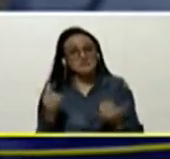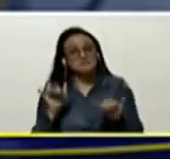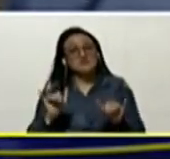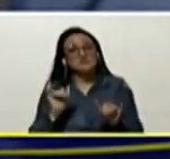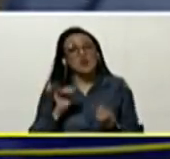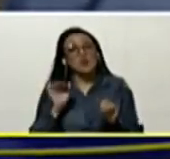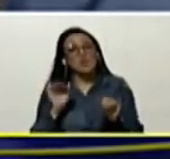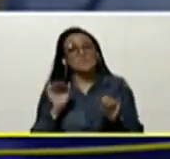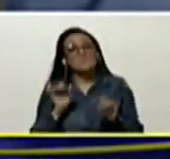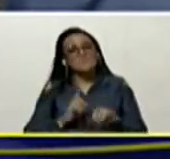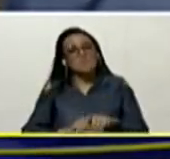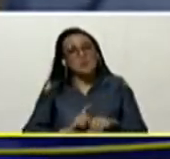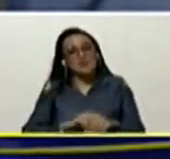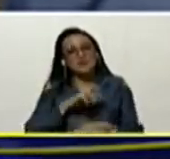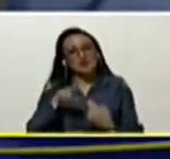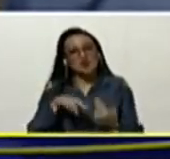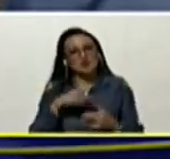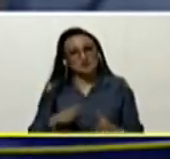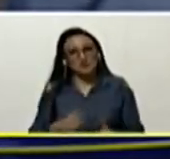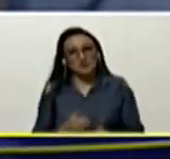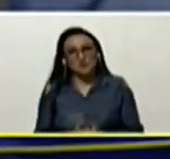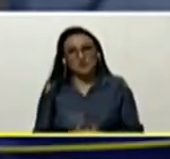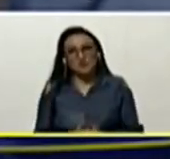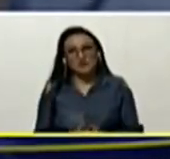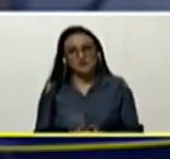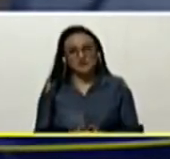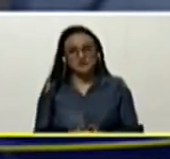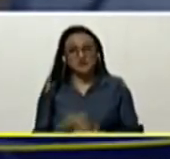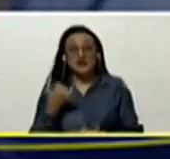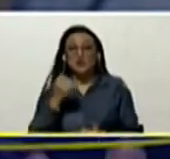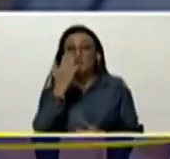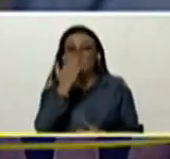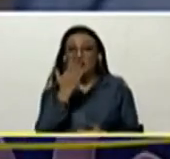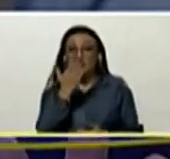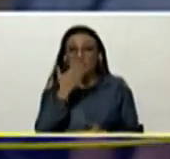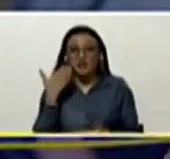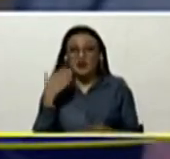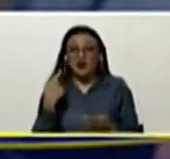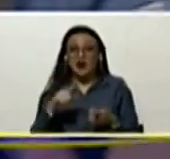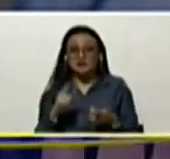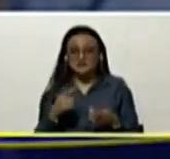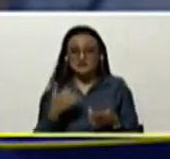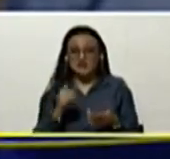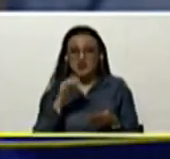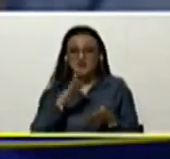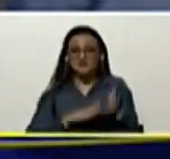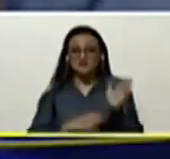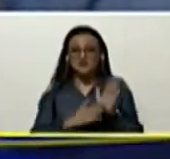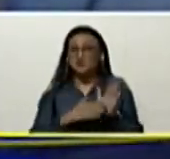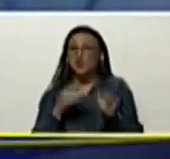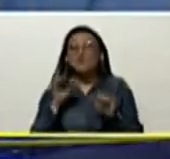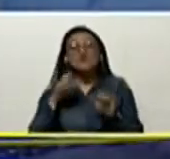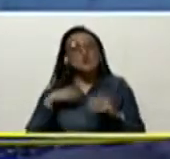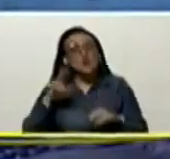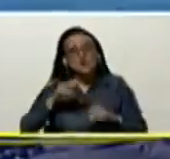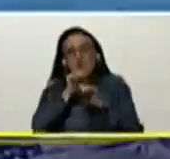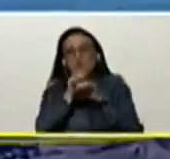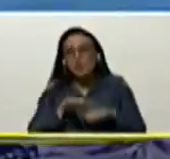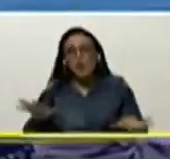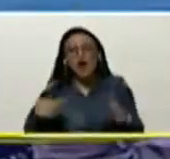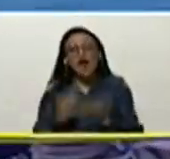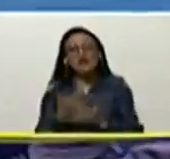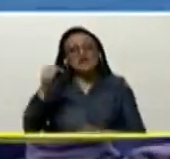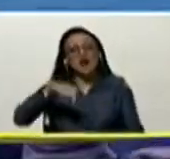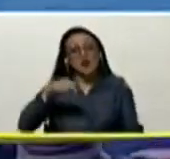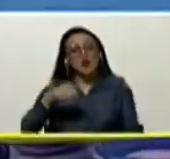Al final hay unas cartas que para mí guardan un tesoro. Yo nunca las he publicado sino hasta hoy. Está una carta